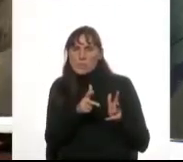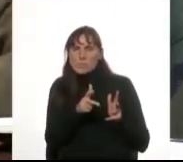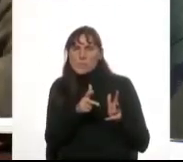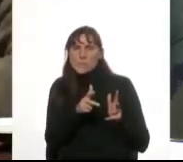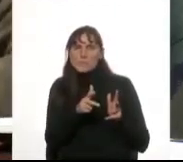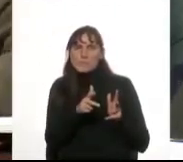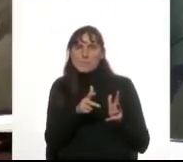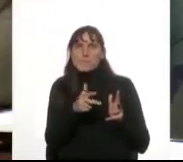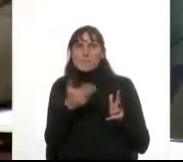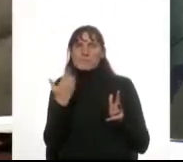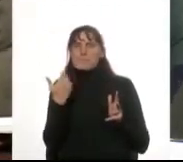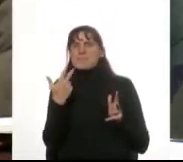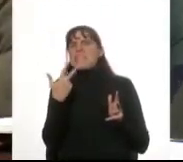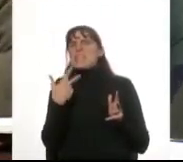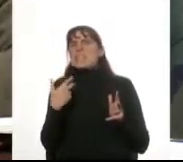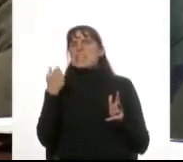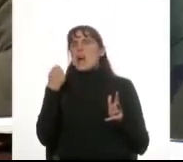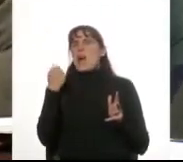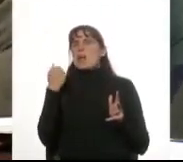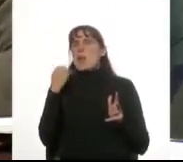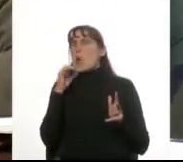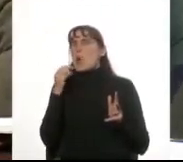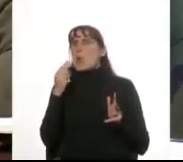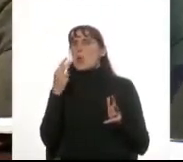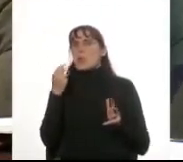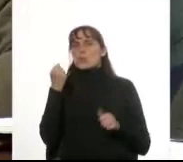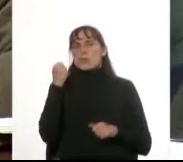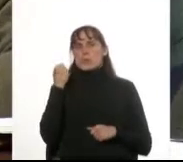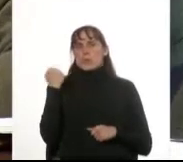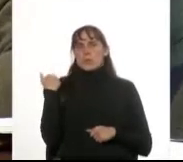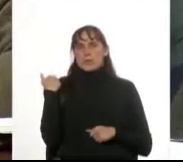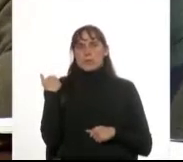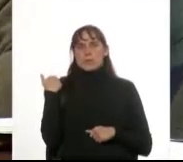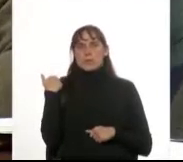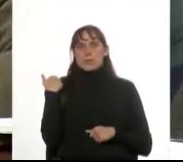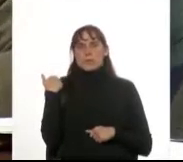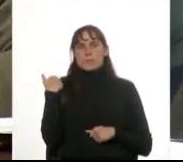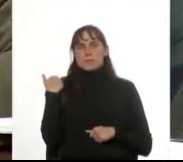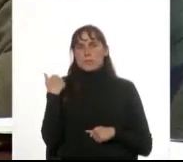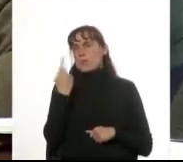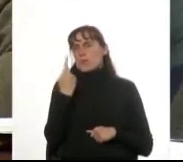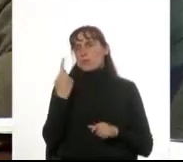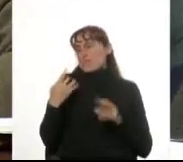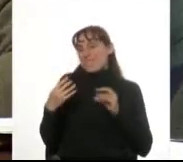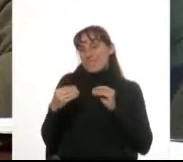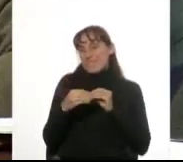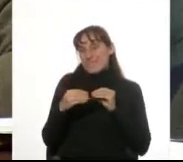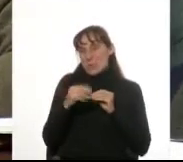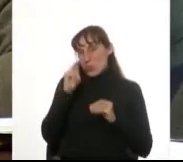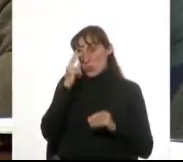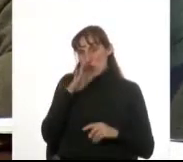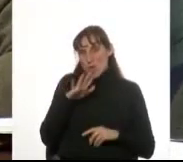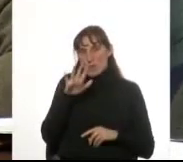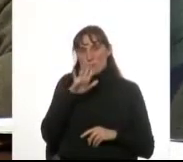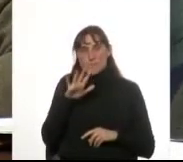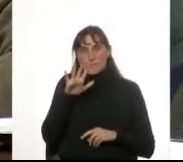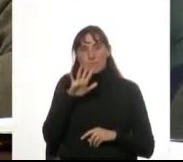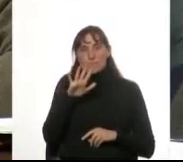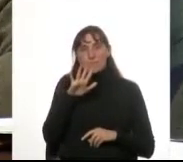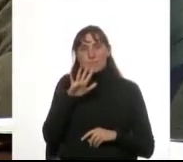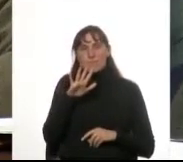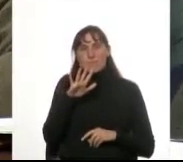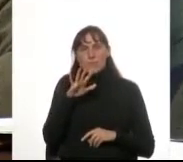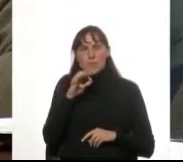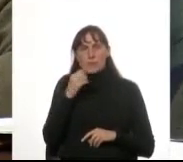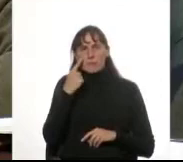hace unos 3 años o 2 años, un ilustre compatriota, que ante